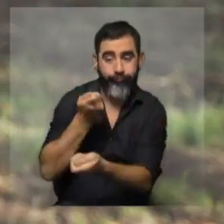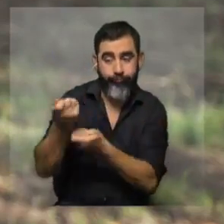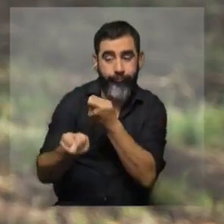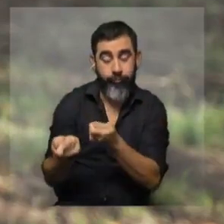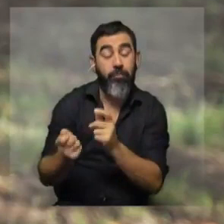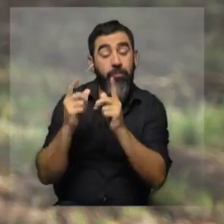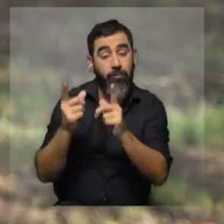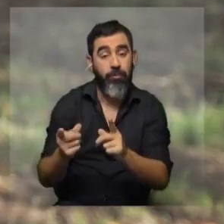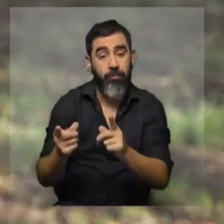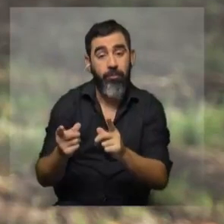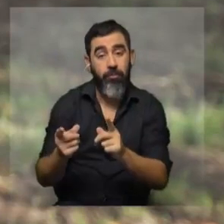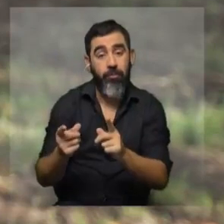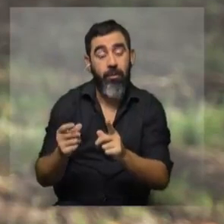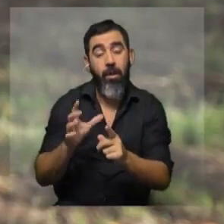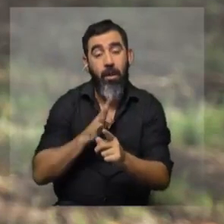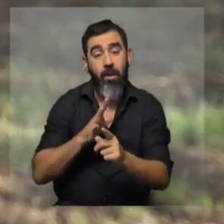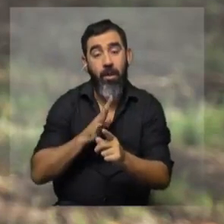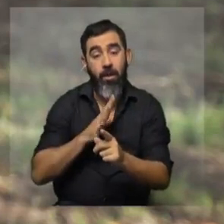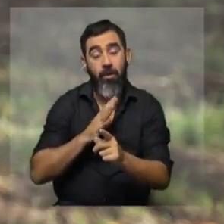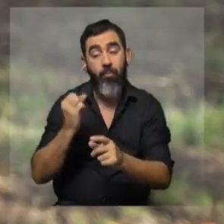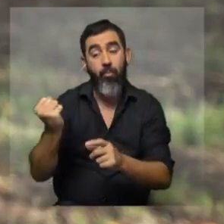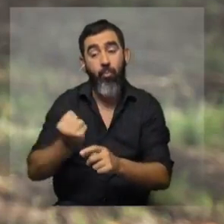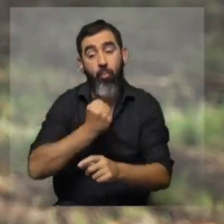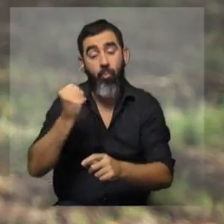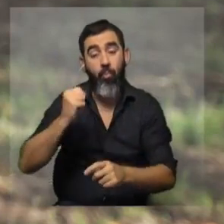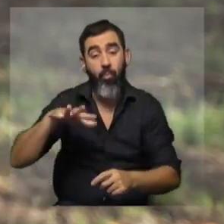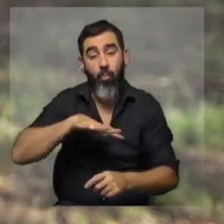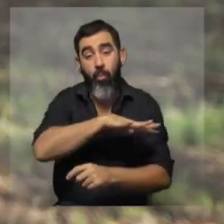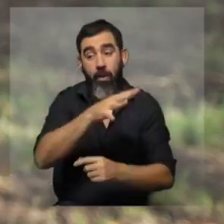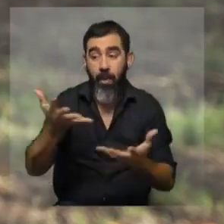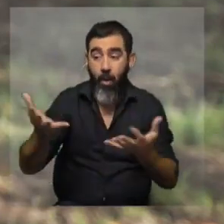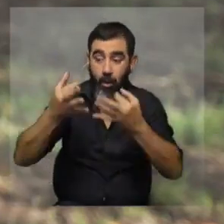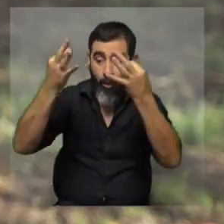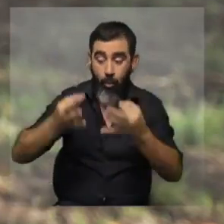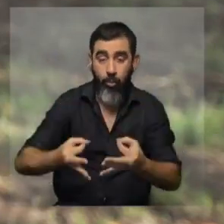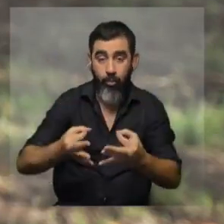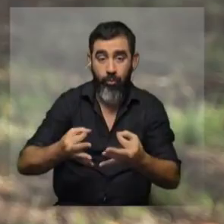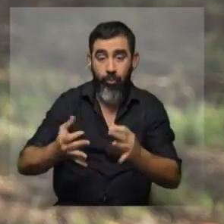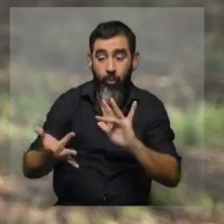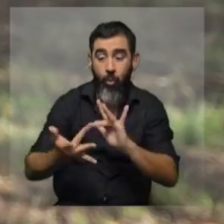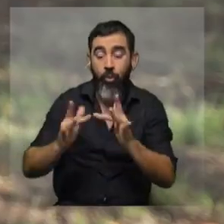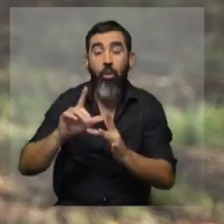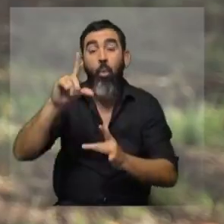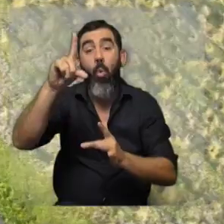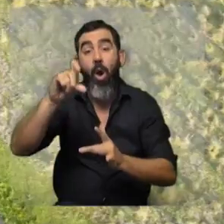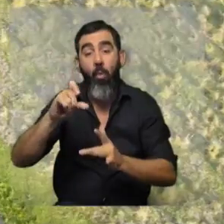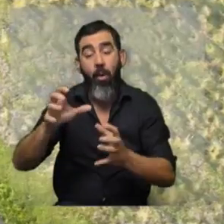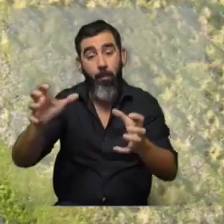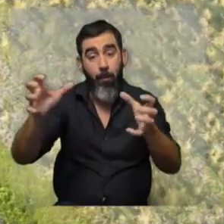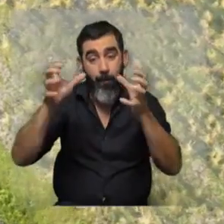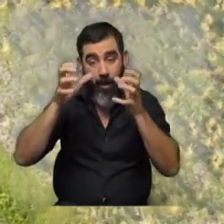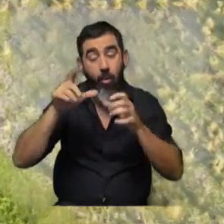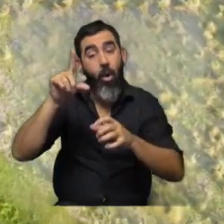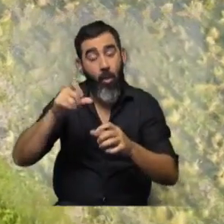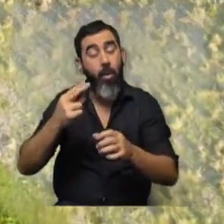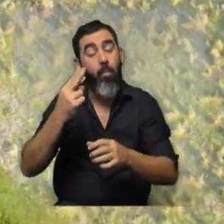termina en un bien muy importante para la sociedad, justo ahora además, como es el agua, y en el agua genera